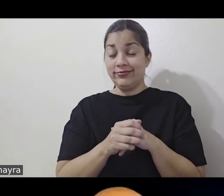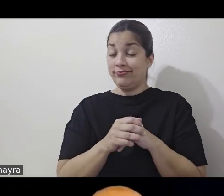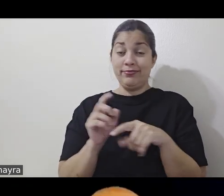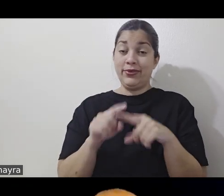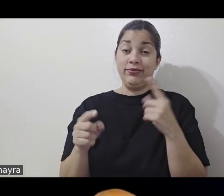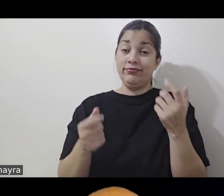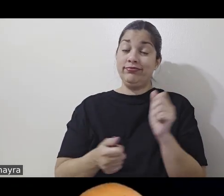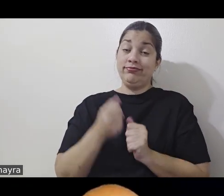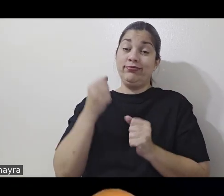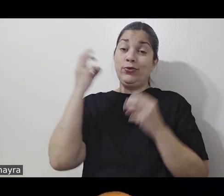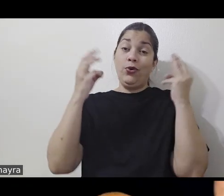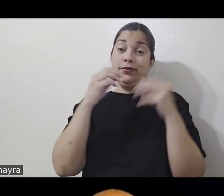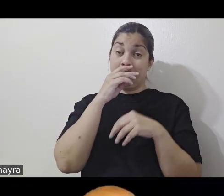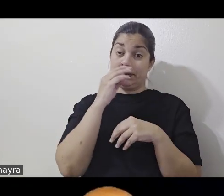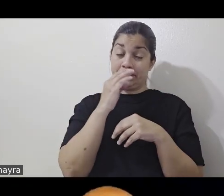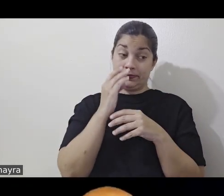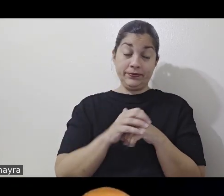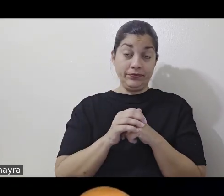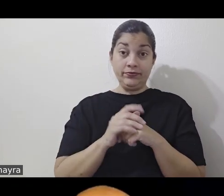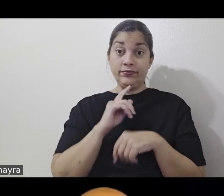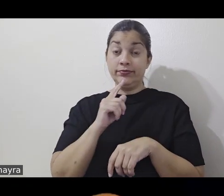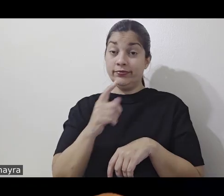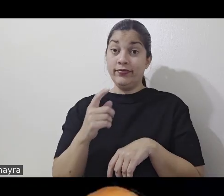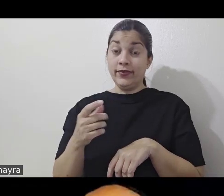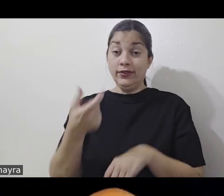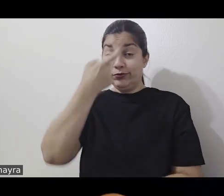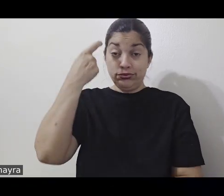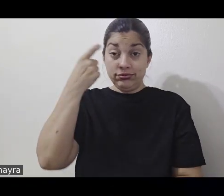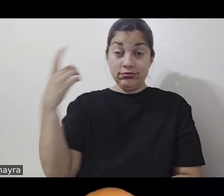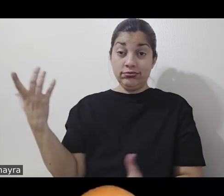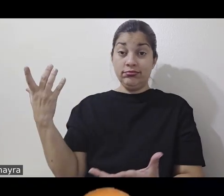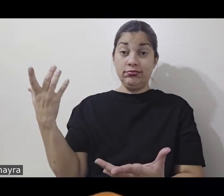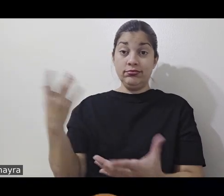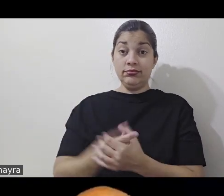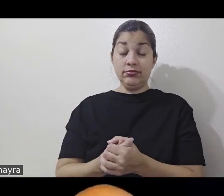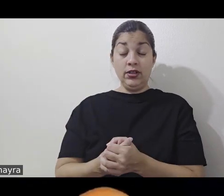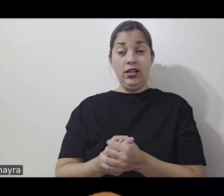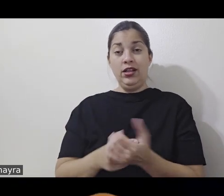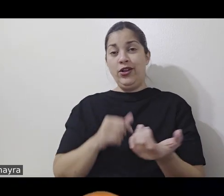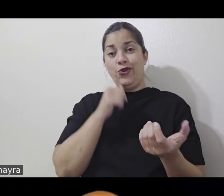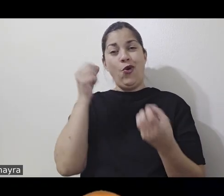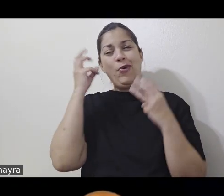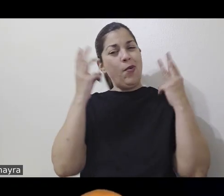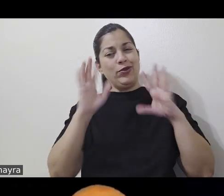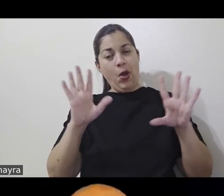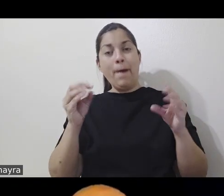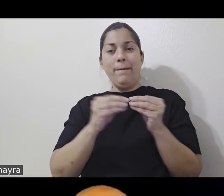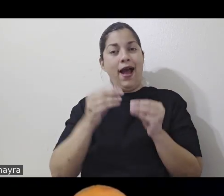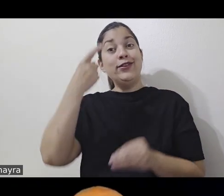preocupaciones. Es que fue un shock, ¿entiendes? Es shock, más que nada, más que preocupaciones porque son niños.